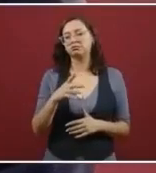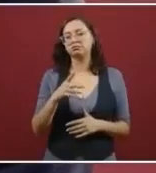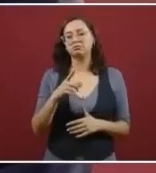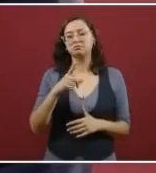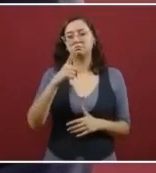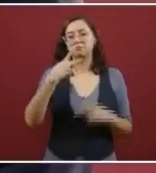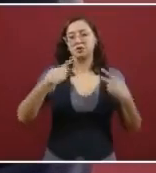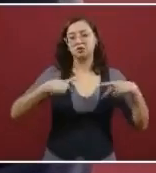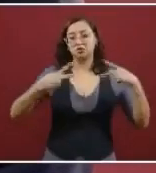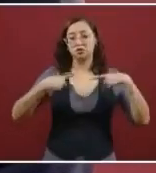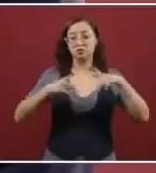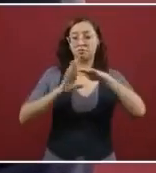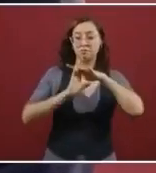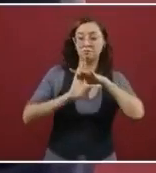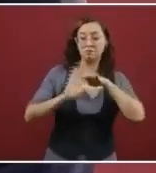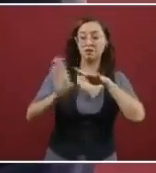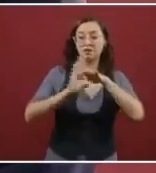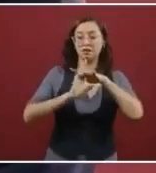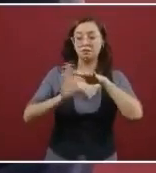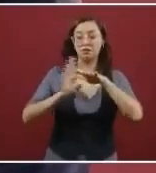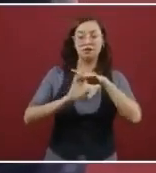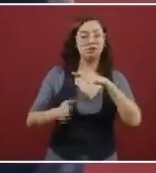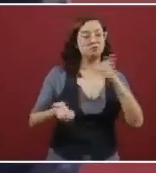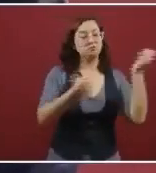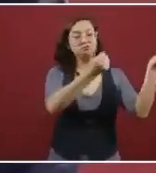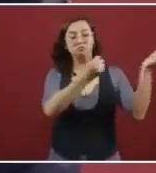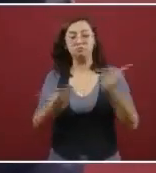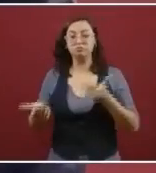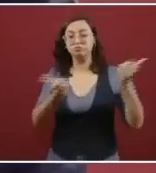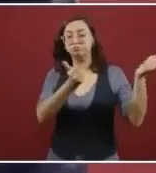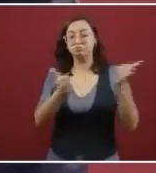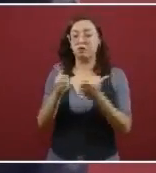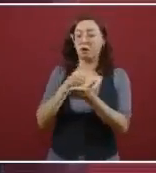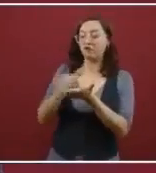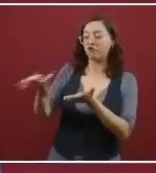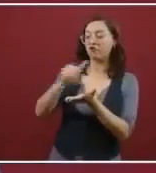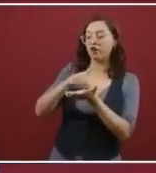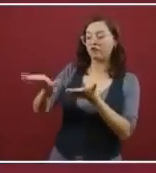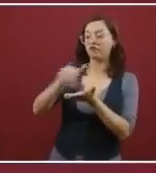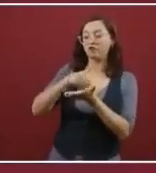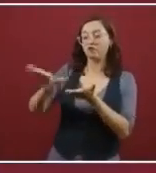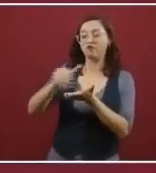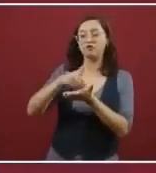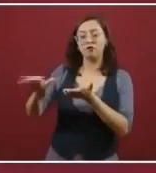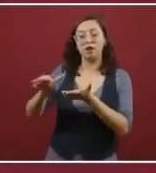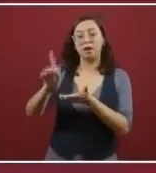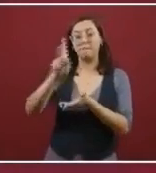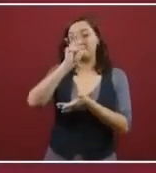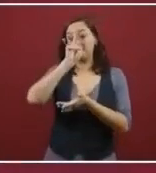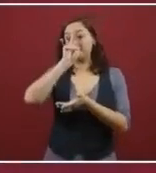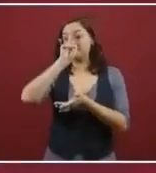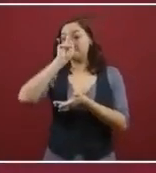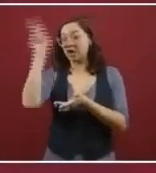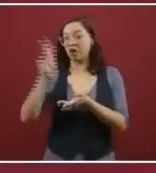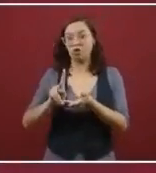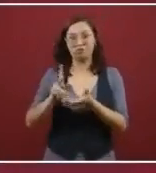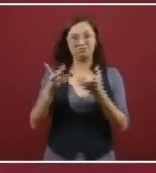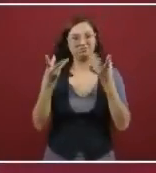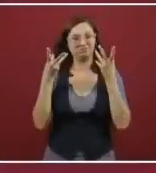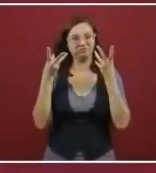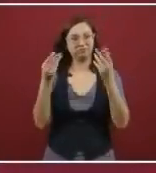migrantes que en lo que va del gobierno del presidente Trump.